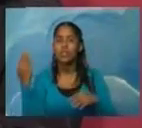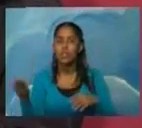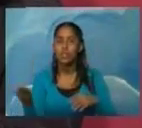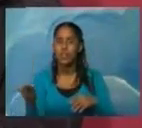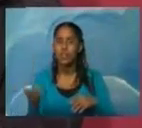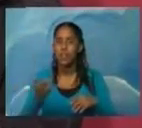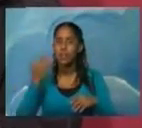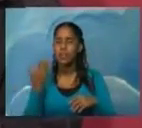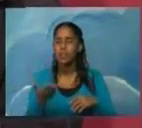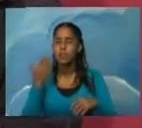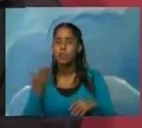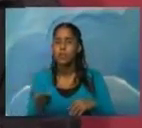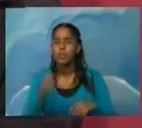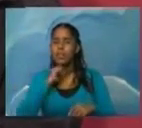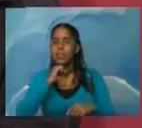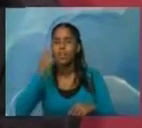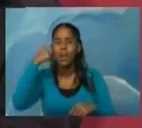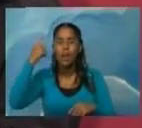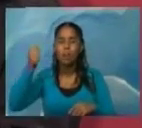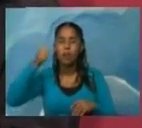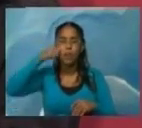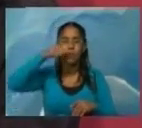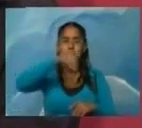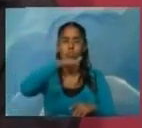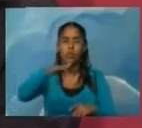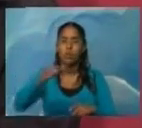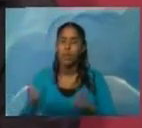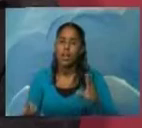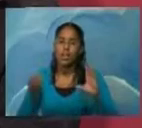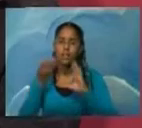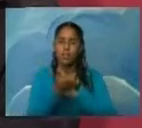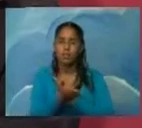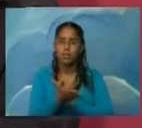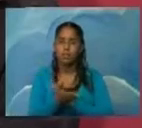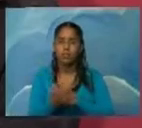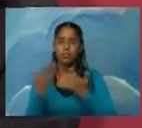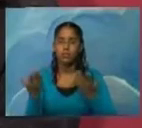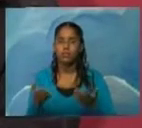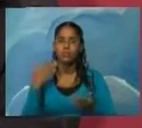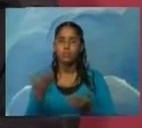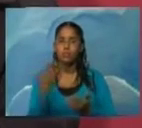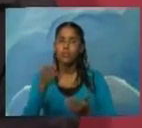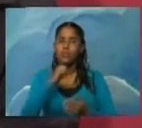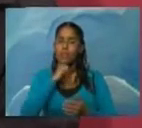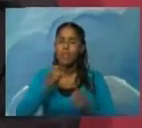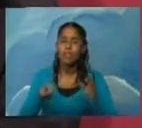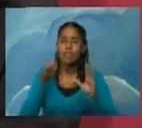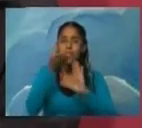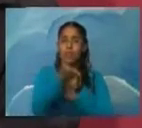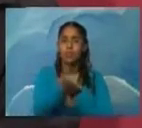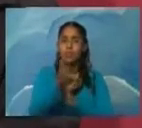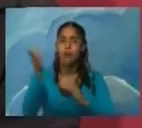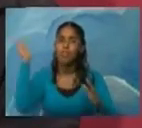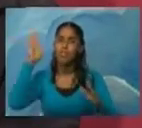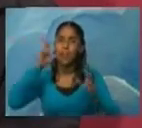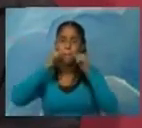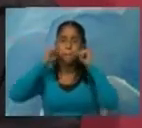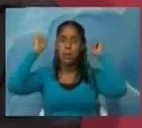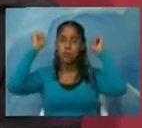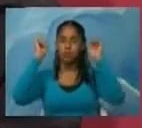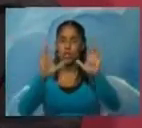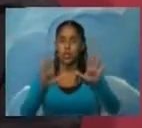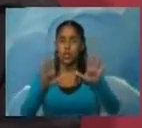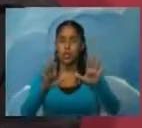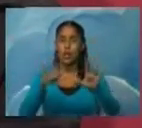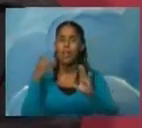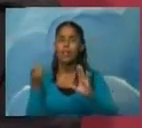qué importante es para el pueblo el diezmo. Qué importante porque el diezmar trae bendición.